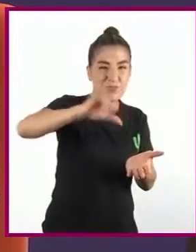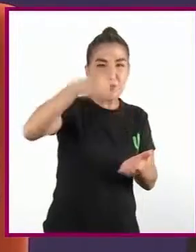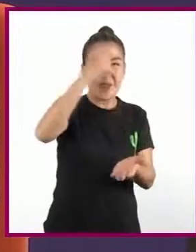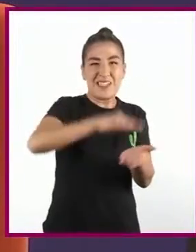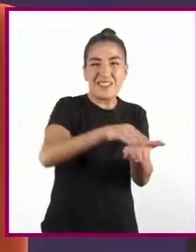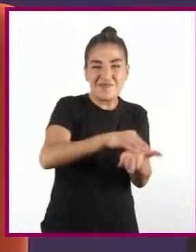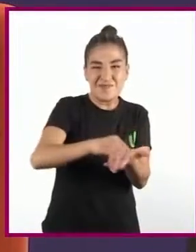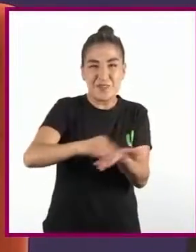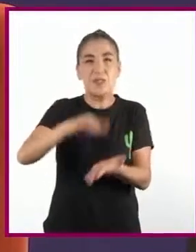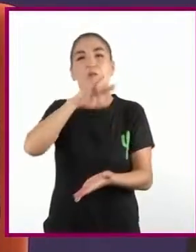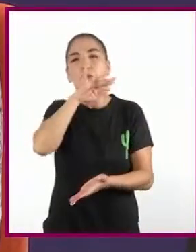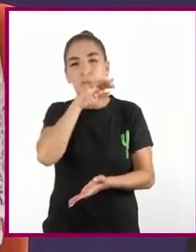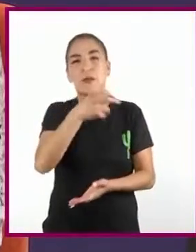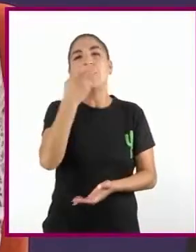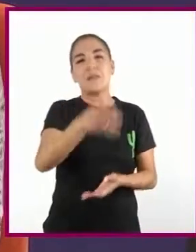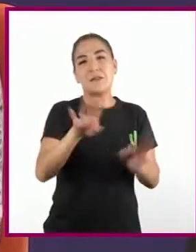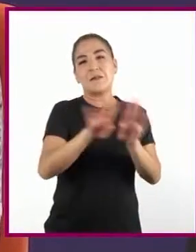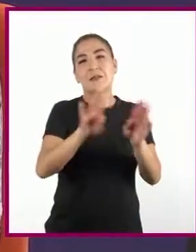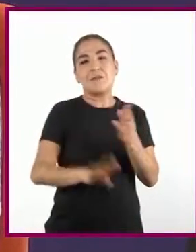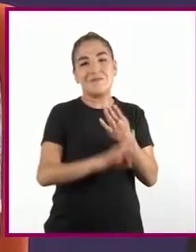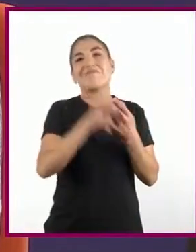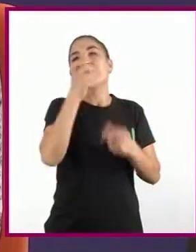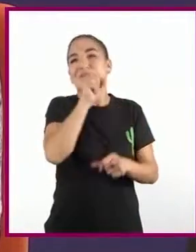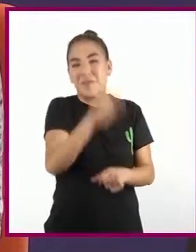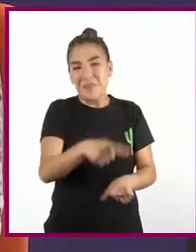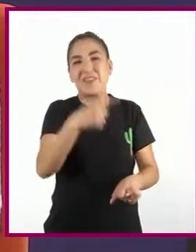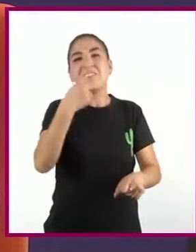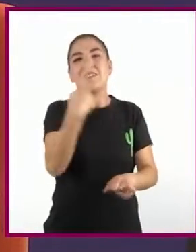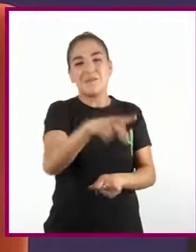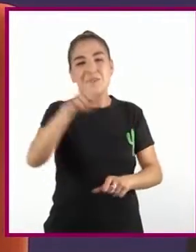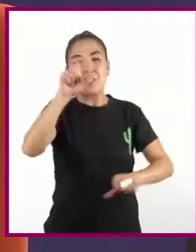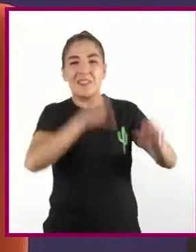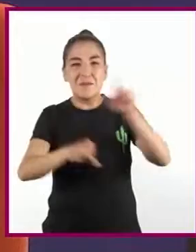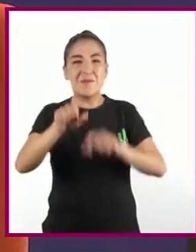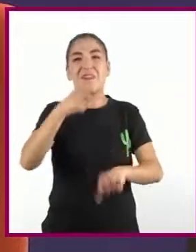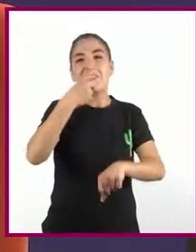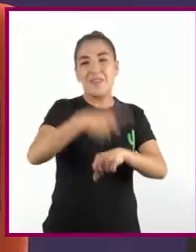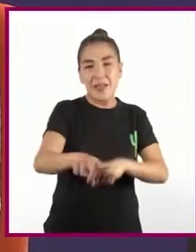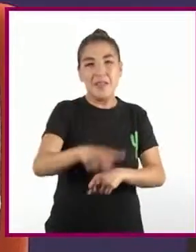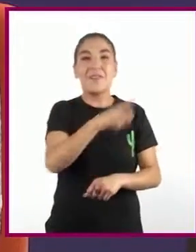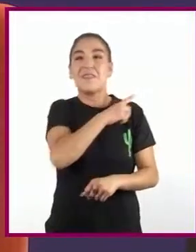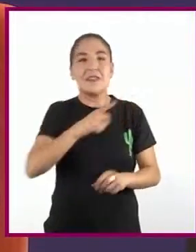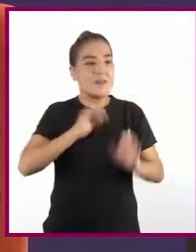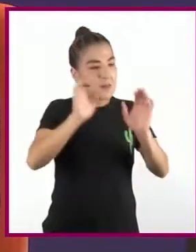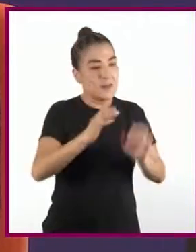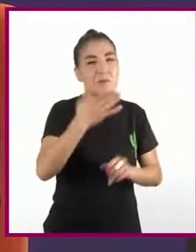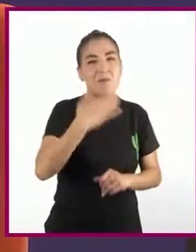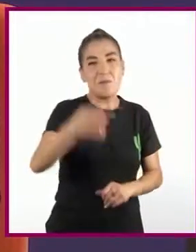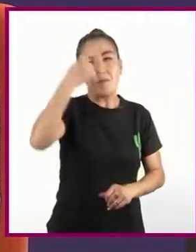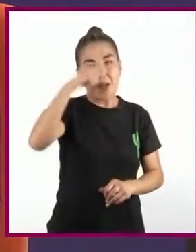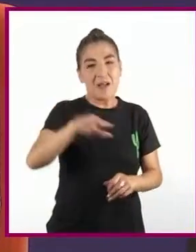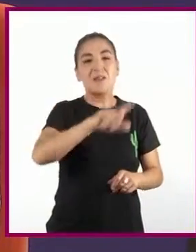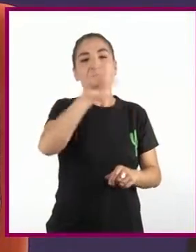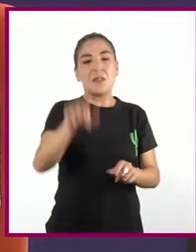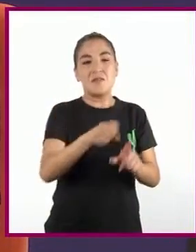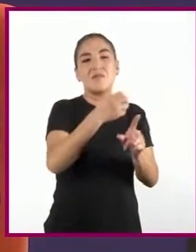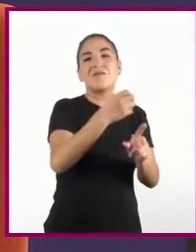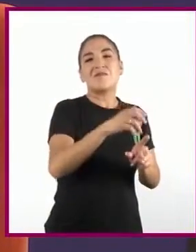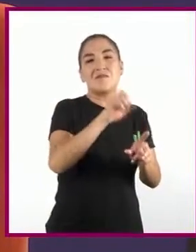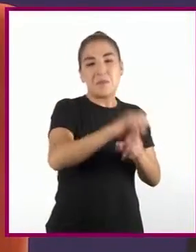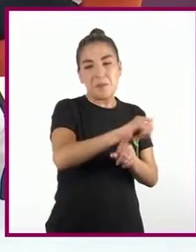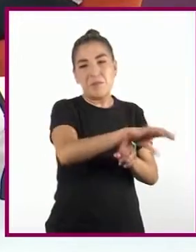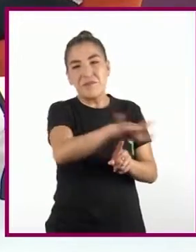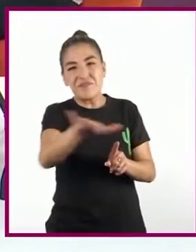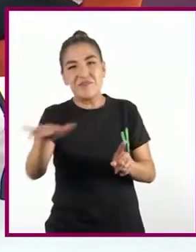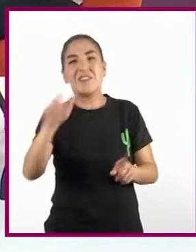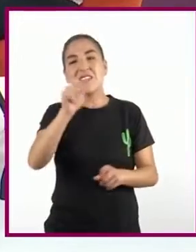demás, uh-huh. Y de alguna manera, pues no dejar de ser químicos, que hay que tratarlos adecuadamente para que no se viertan y contaminen